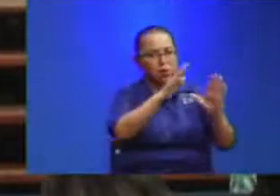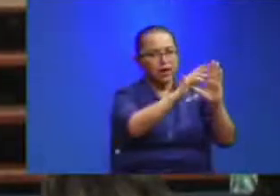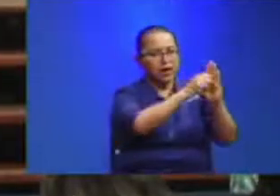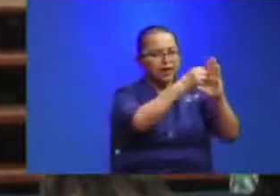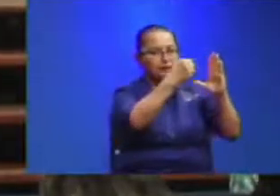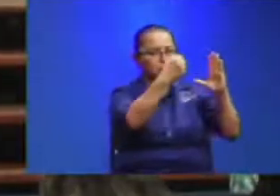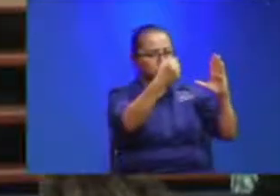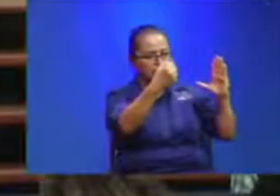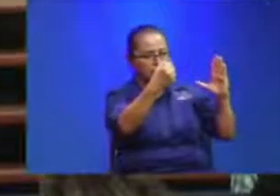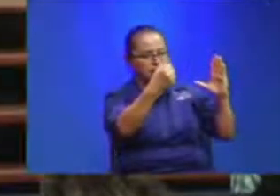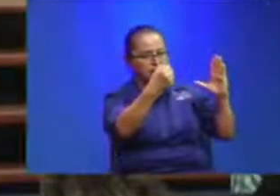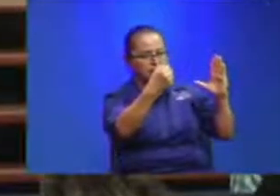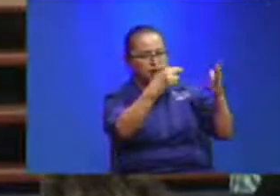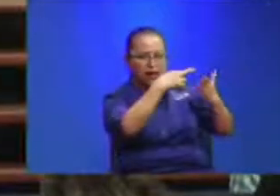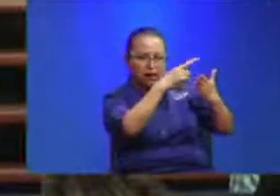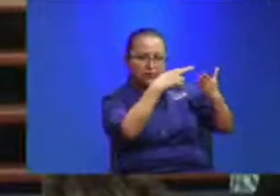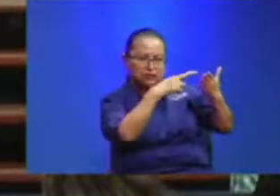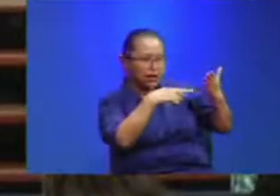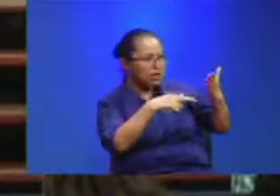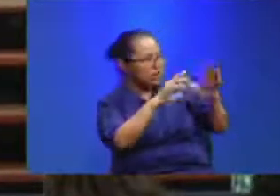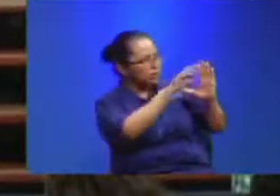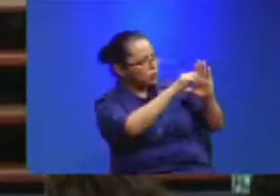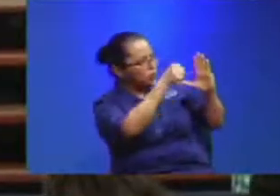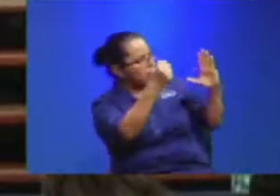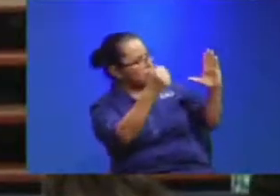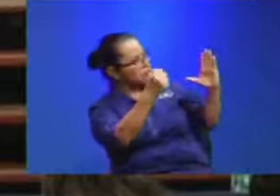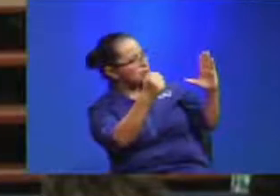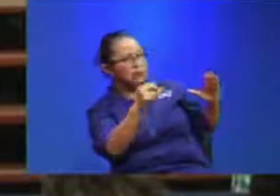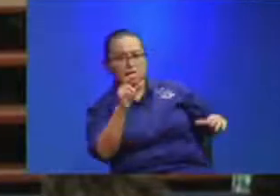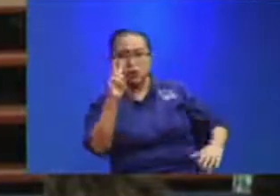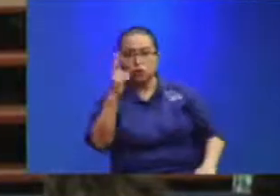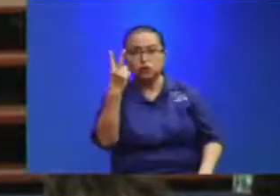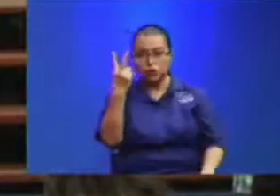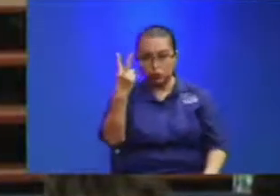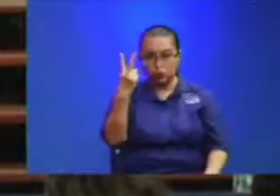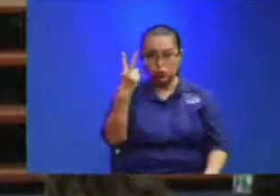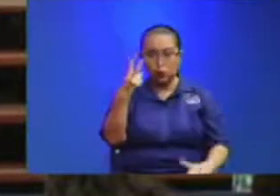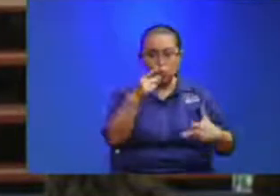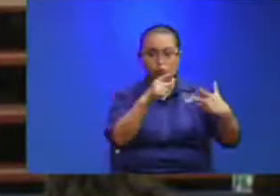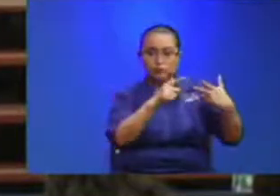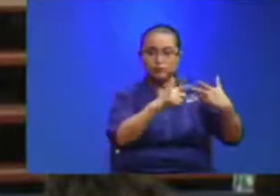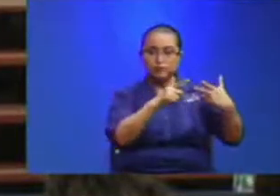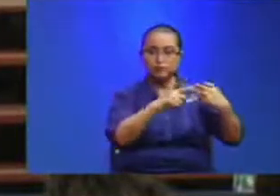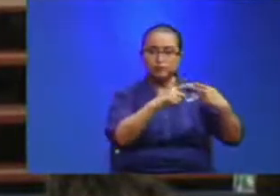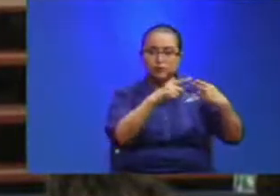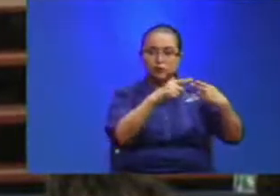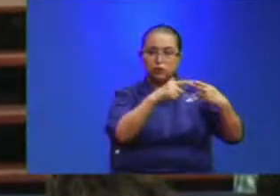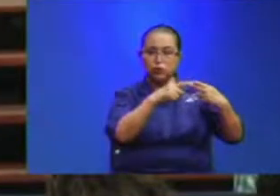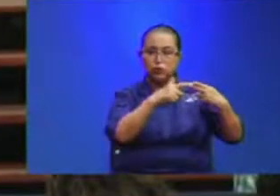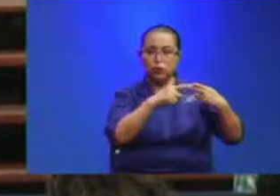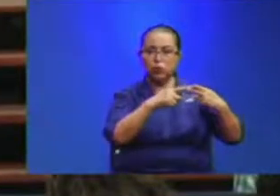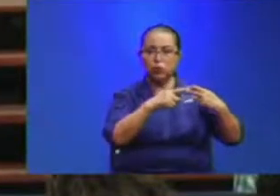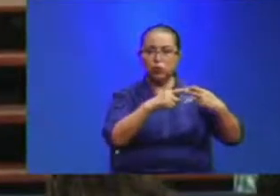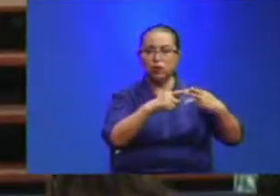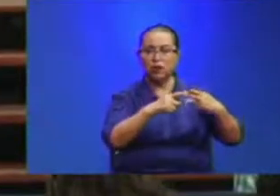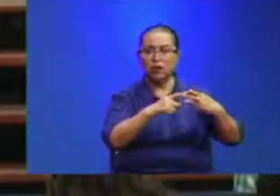revisar las puertas lo segundo dice que hay que abrir camino al pueblo